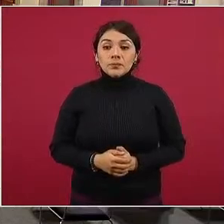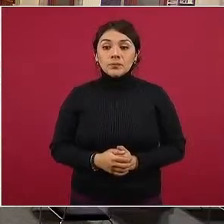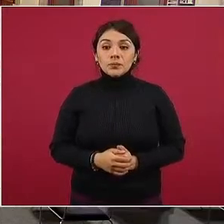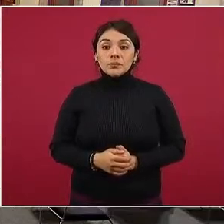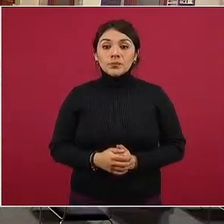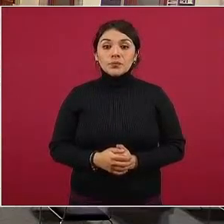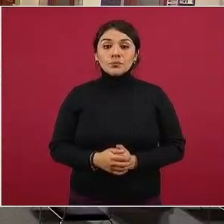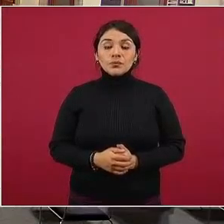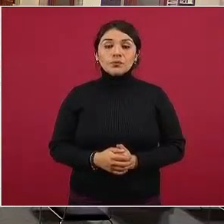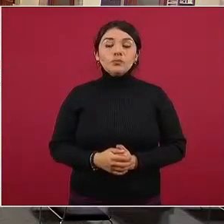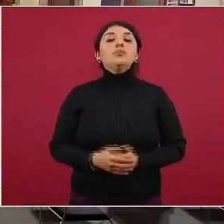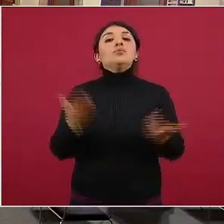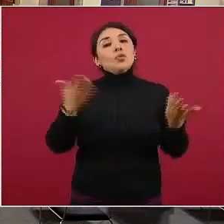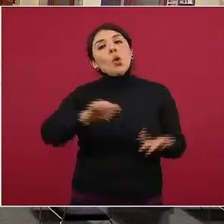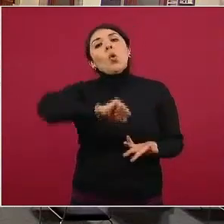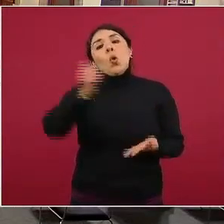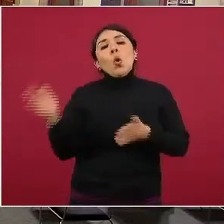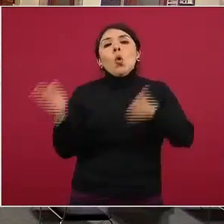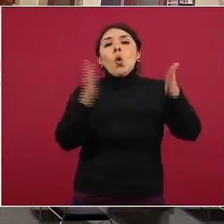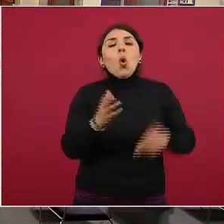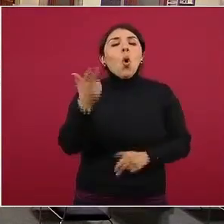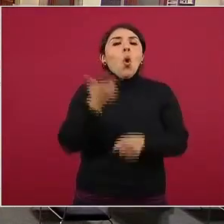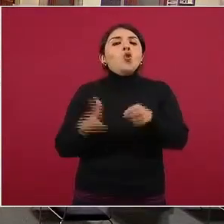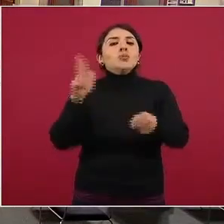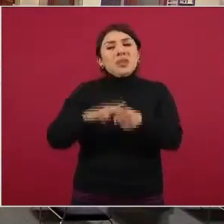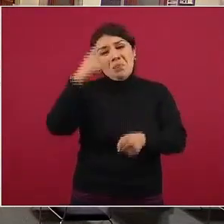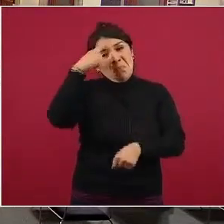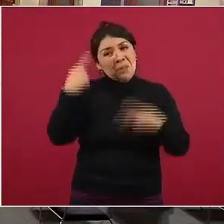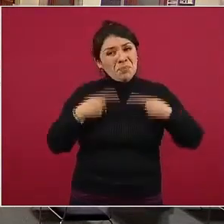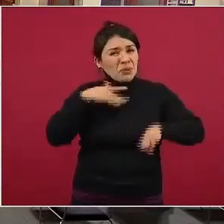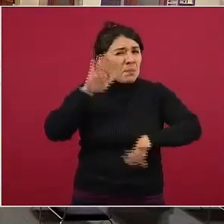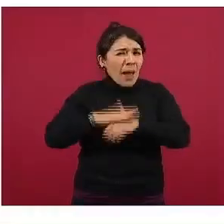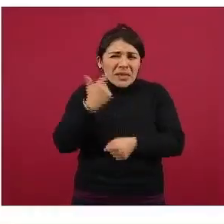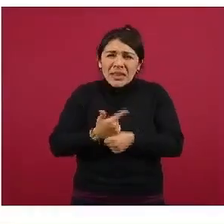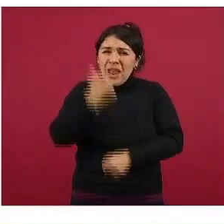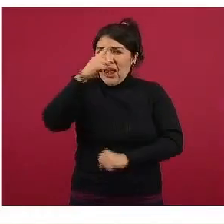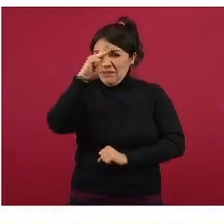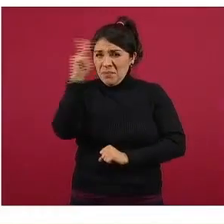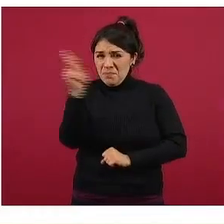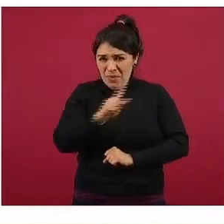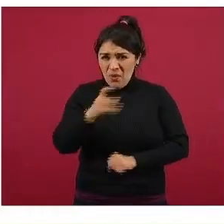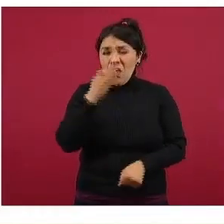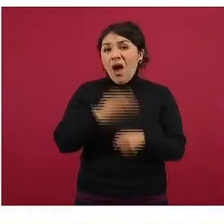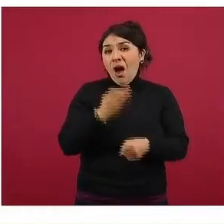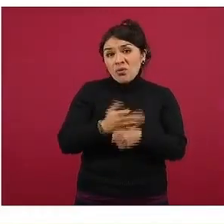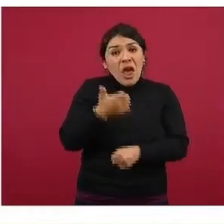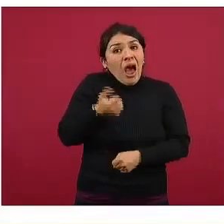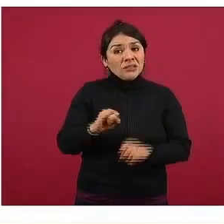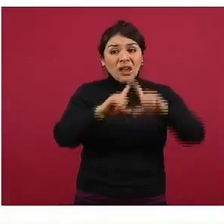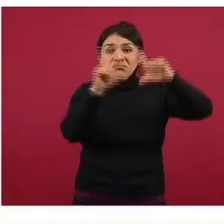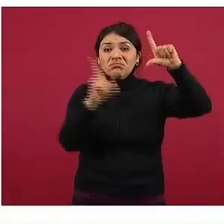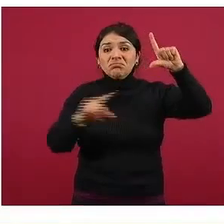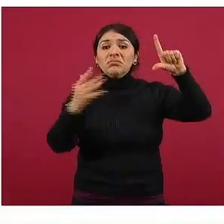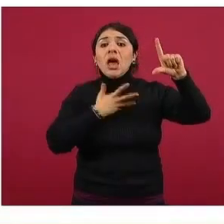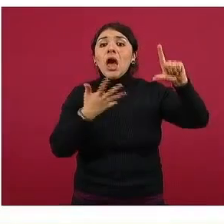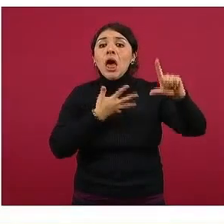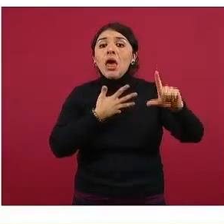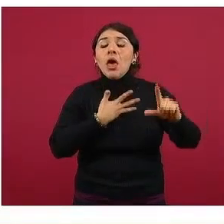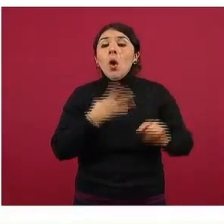En la cama de hospitalizaciones para paciente crítico, en la que actualmente a nivel nacional tenemos